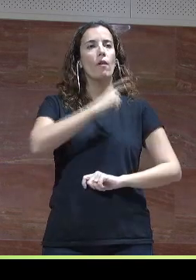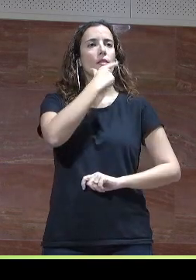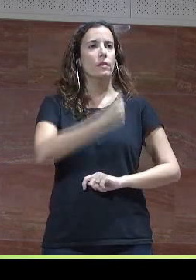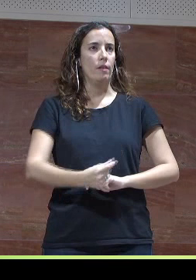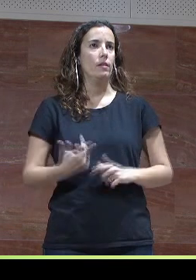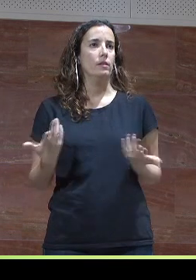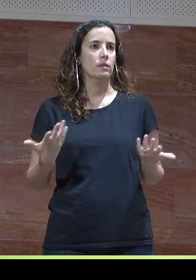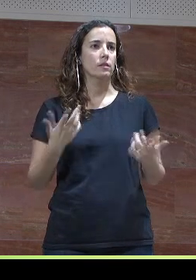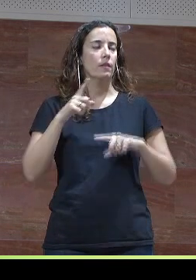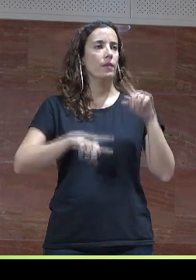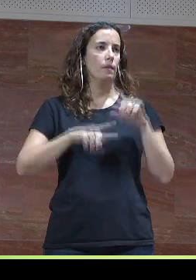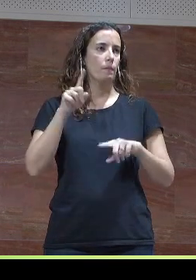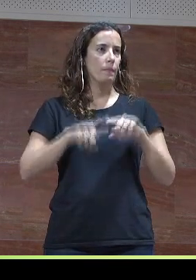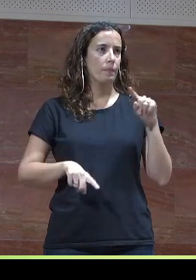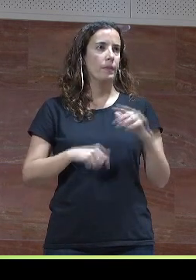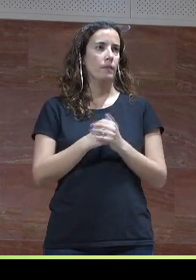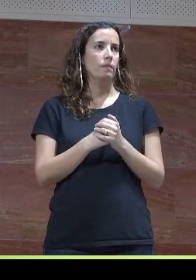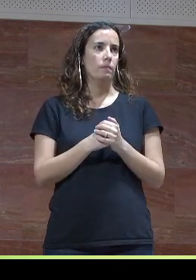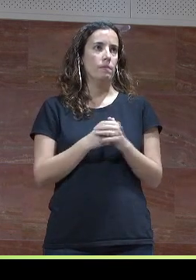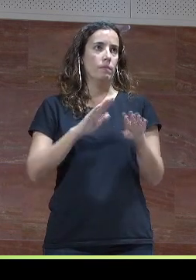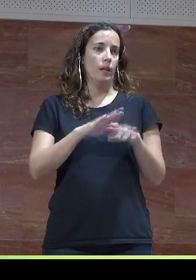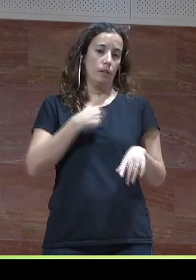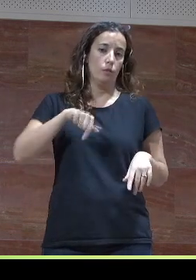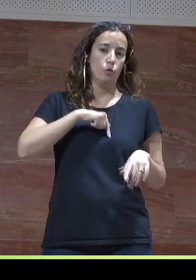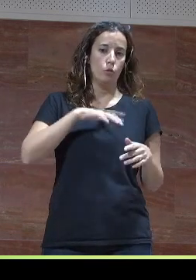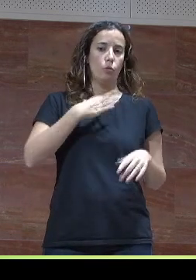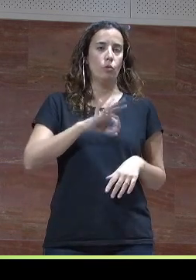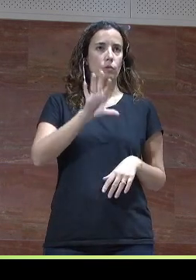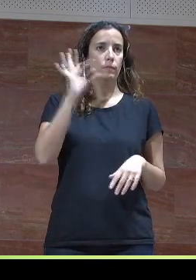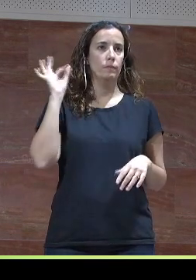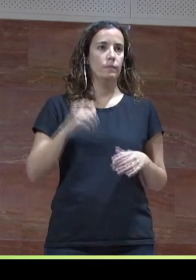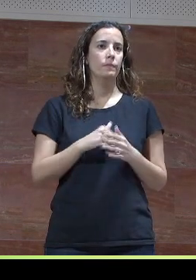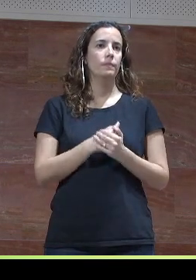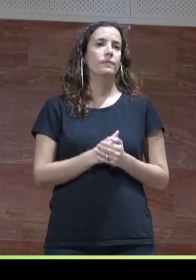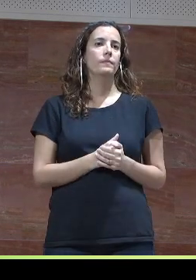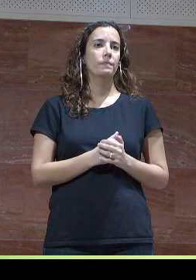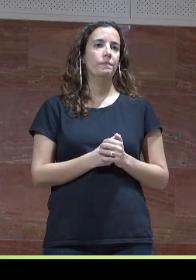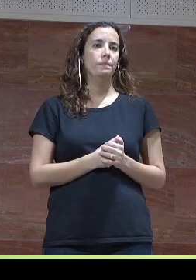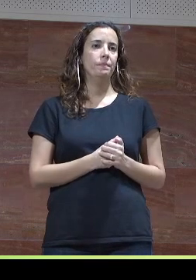de alguna manera, ¿no? A la hora de que nosotros elijamos, ¿no?